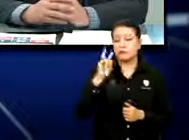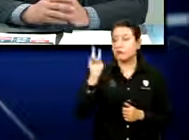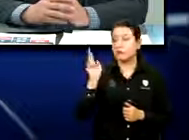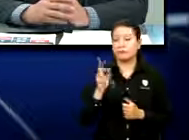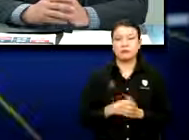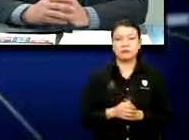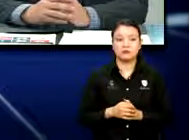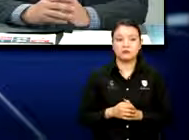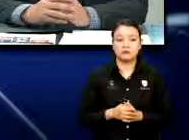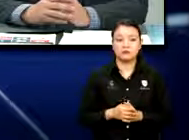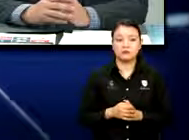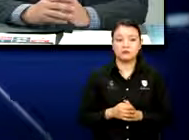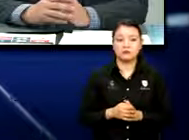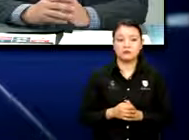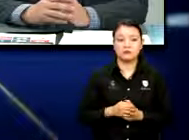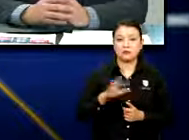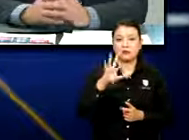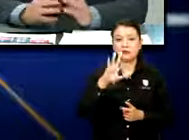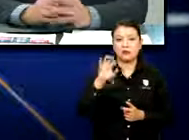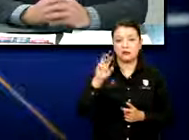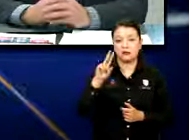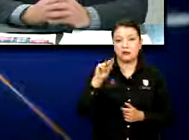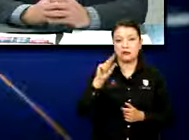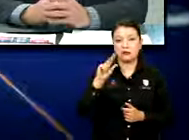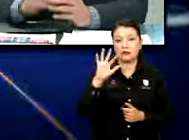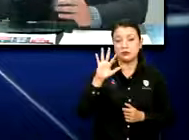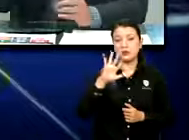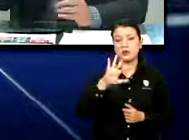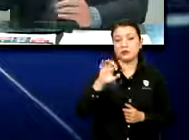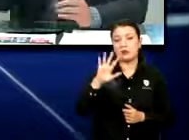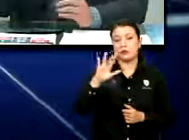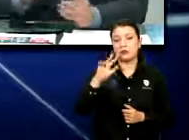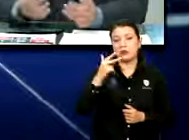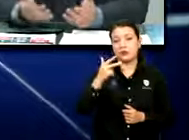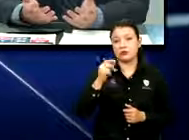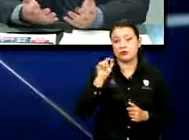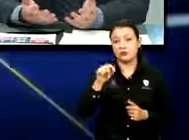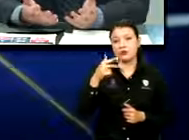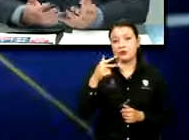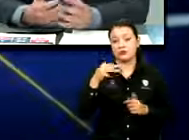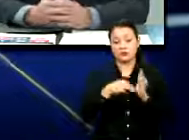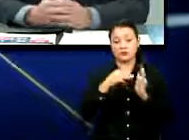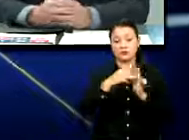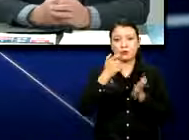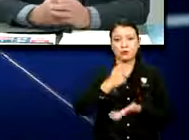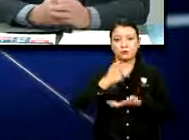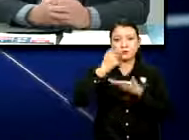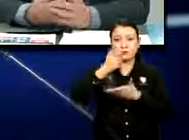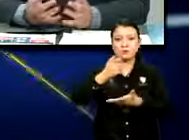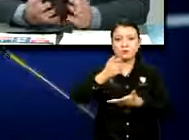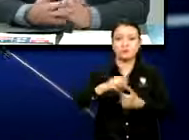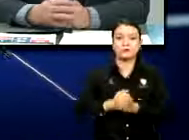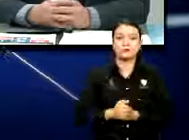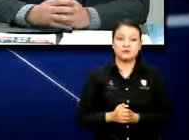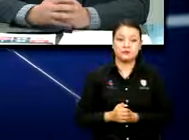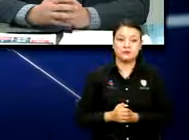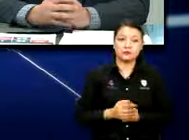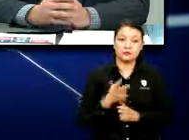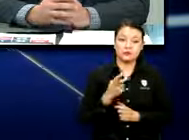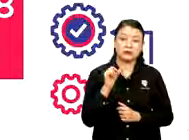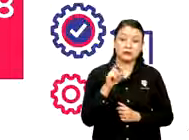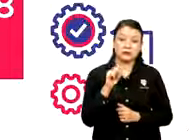de 550 y 8.8 millones de pesos tal y también como ha sido ya expuesto de una manera muy transparente y en un